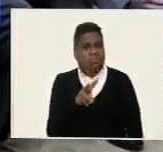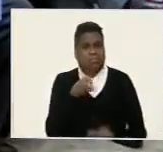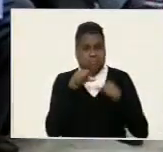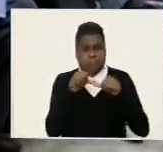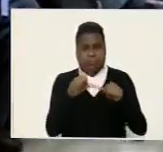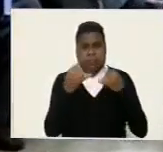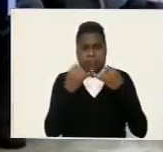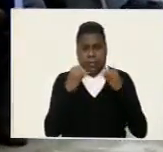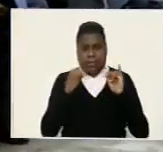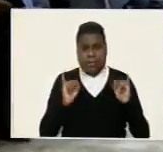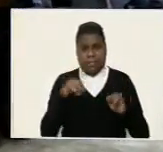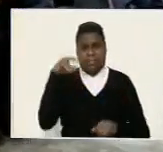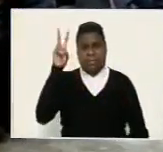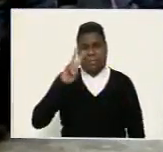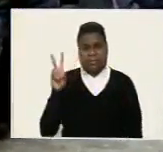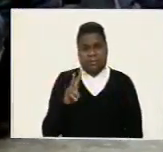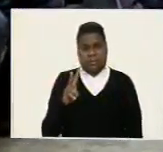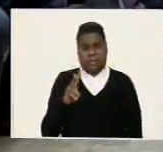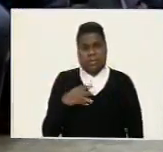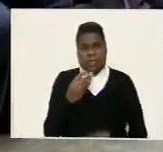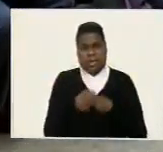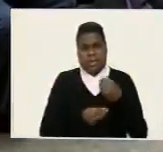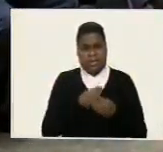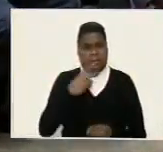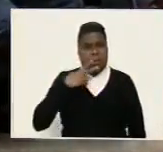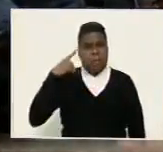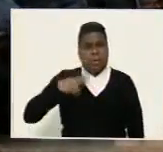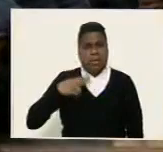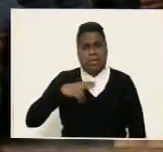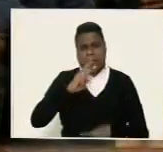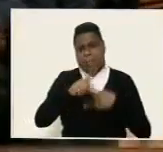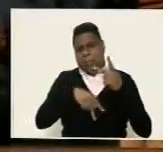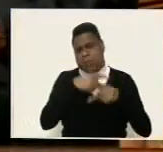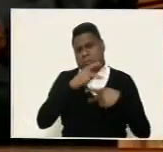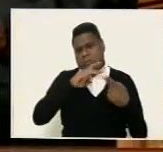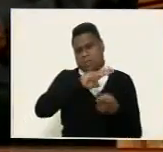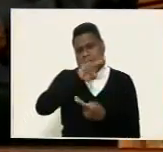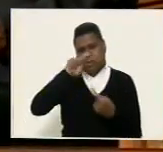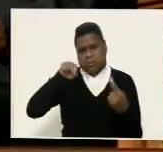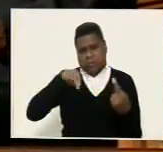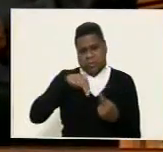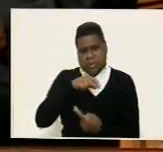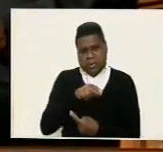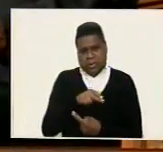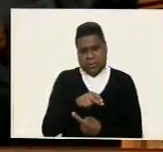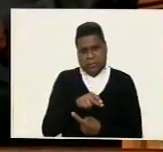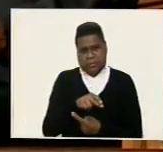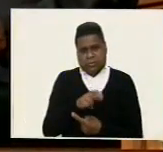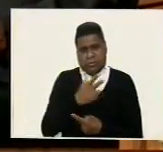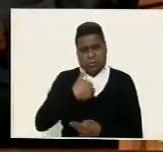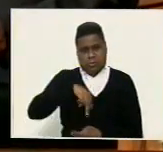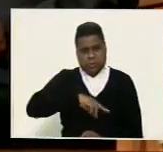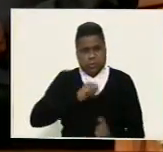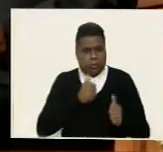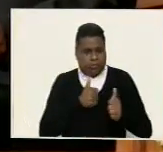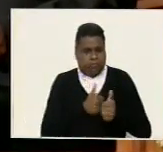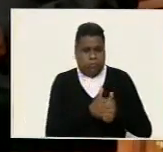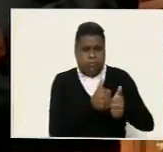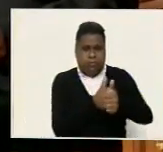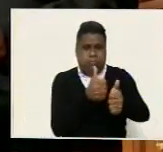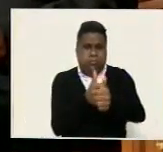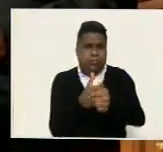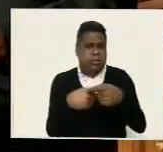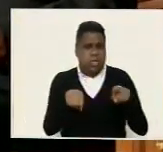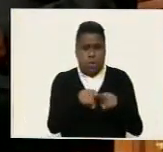independencia de Venezuela, a garantizar un verdadero proceso revolucionario, tenemos que seguirla nosotros, porque